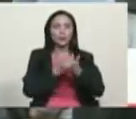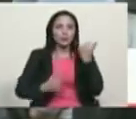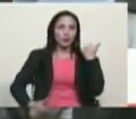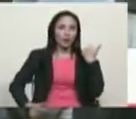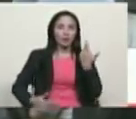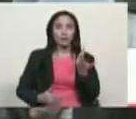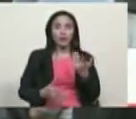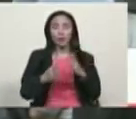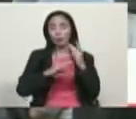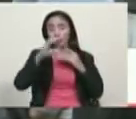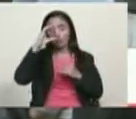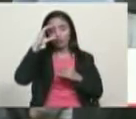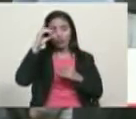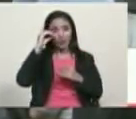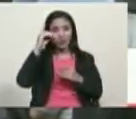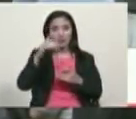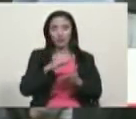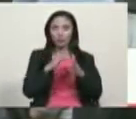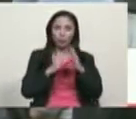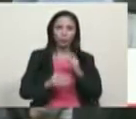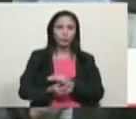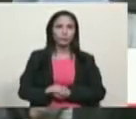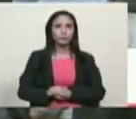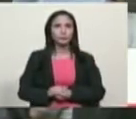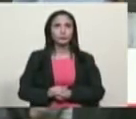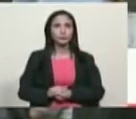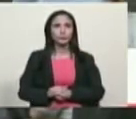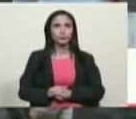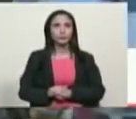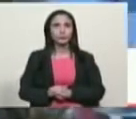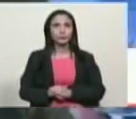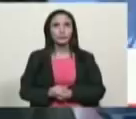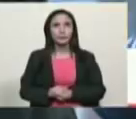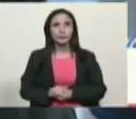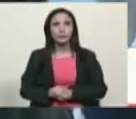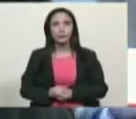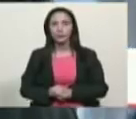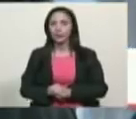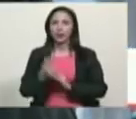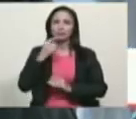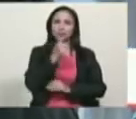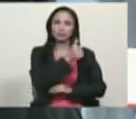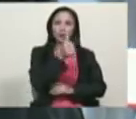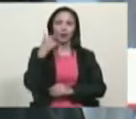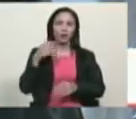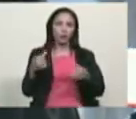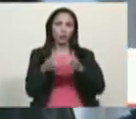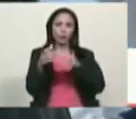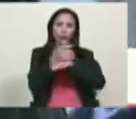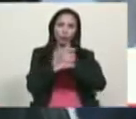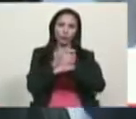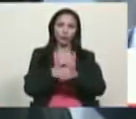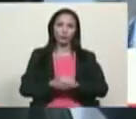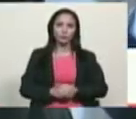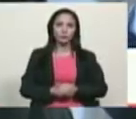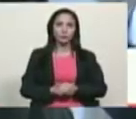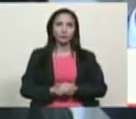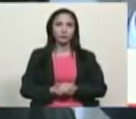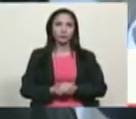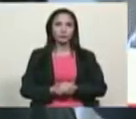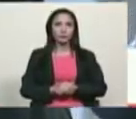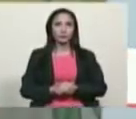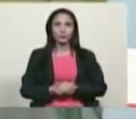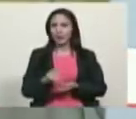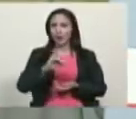Jorge, que lo saludé, que es mi cuentista preferido después de Borges, mi hermano, no de Julio Borges, sino de Jorge Luis